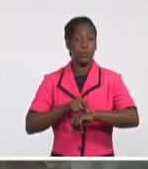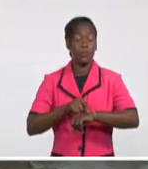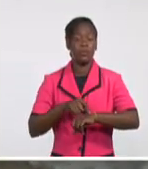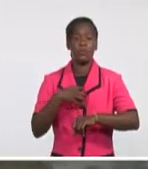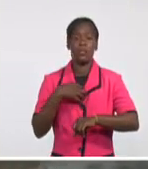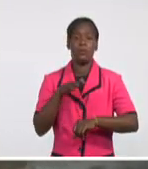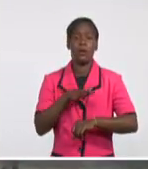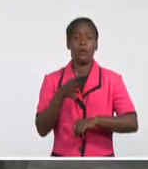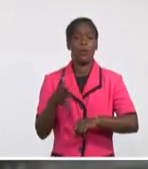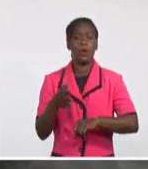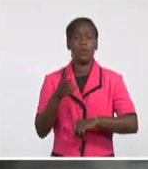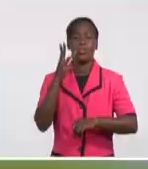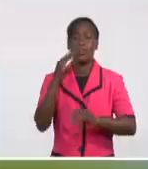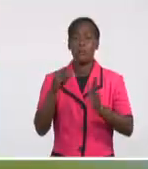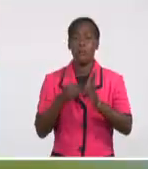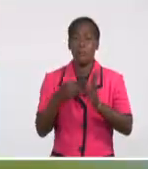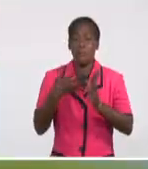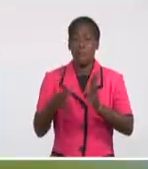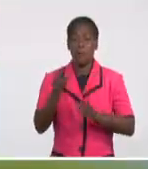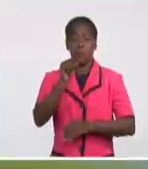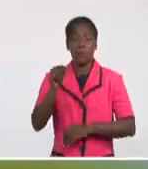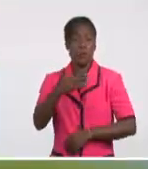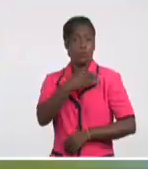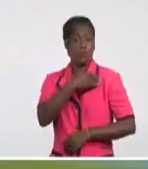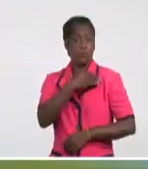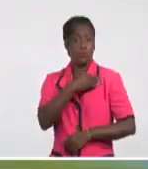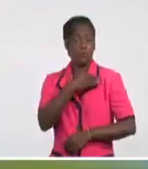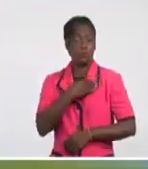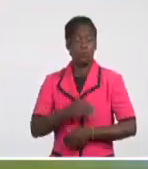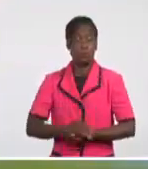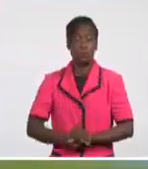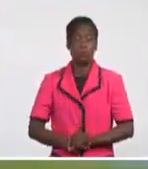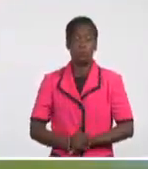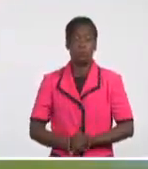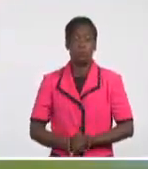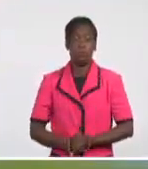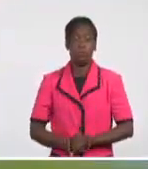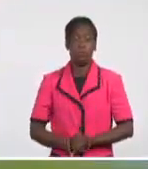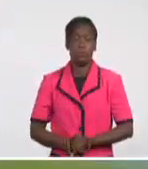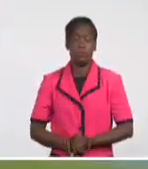3.500 efectivos en Afganistán. Y con esta información me despido. Continúe con nuestra emisión.